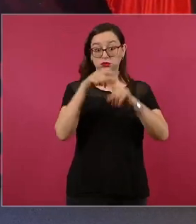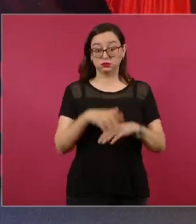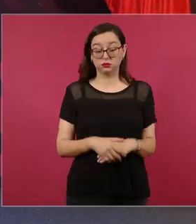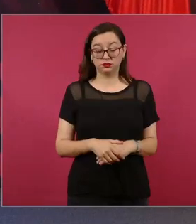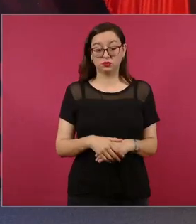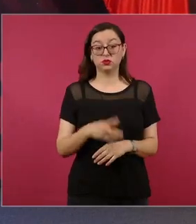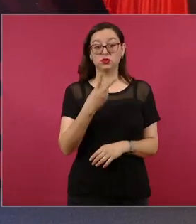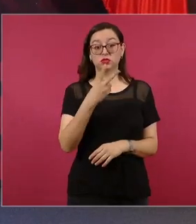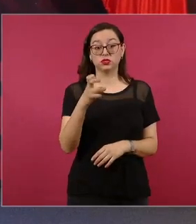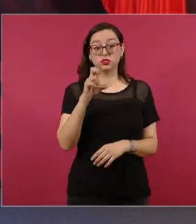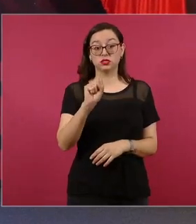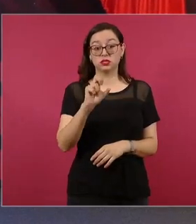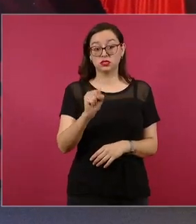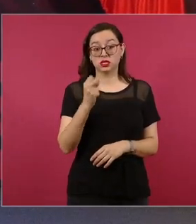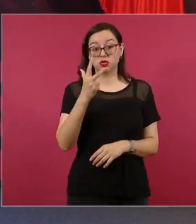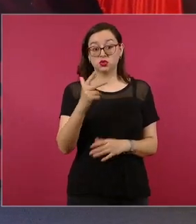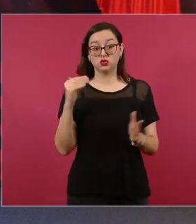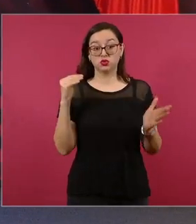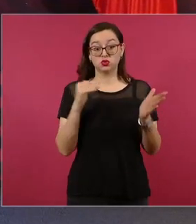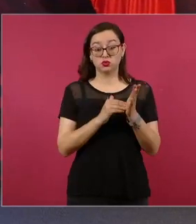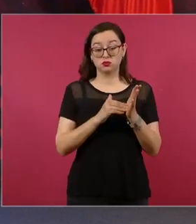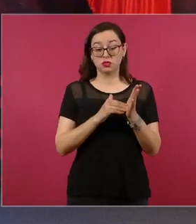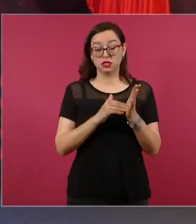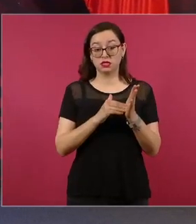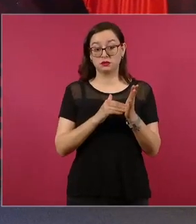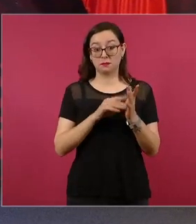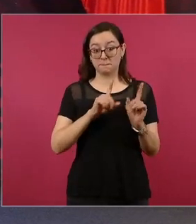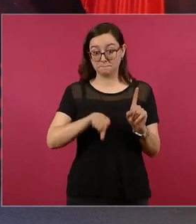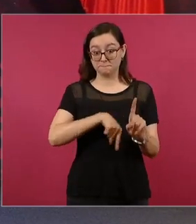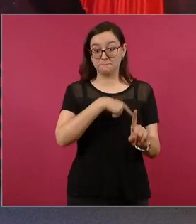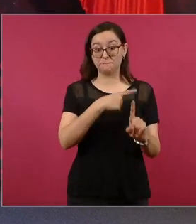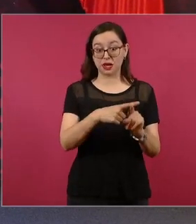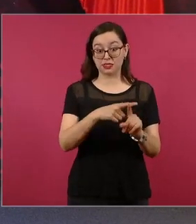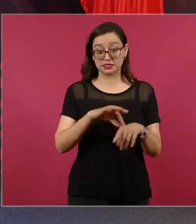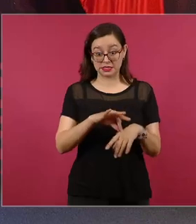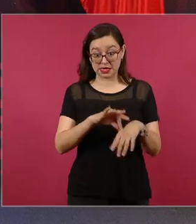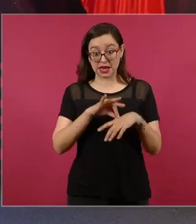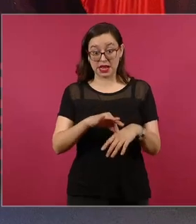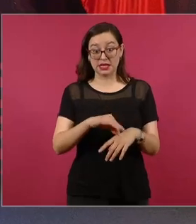268,000 más, 6.4 en términos reales.